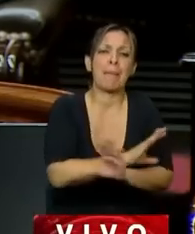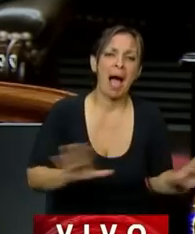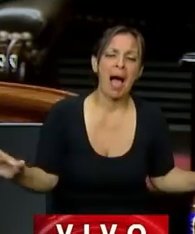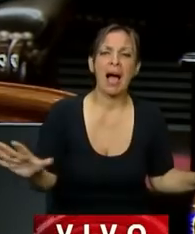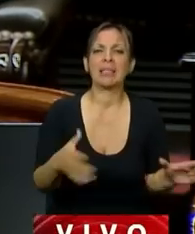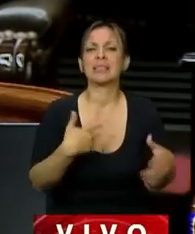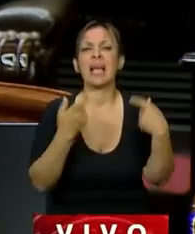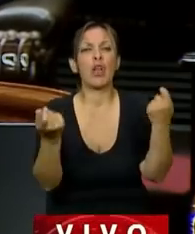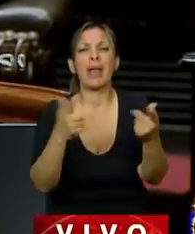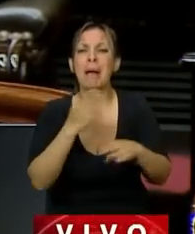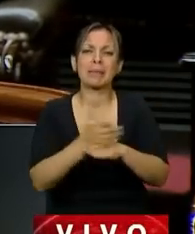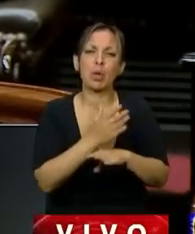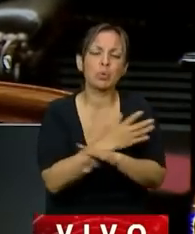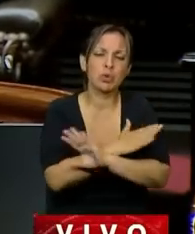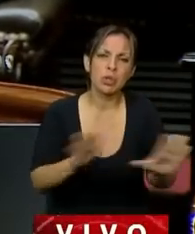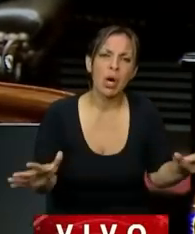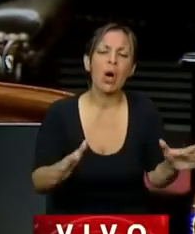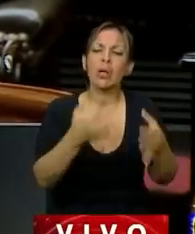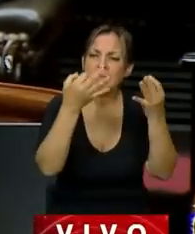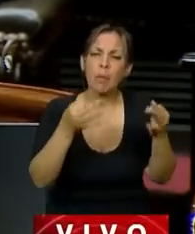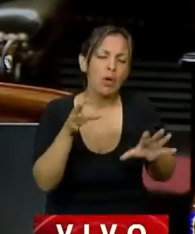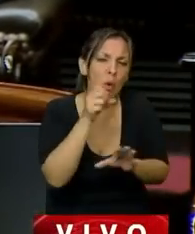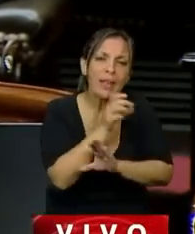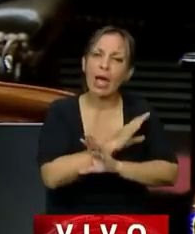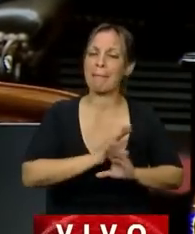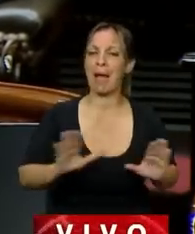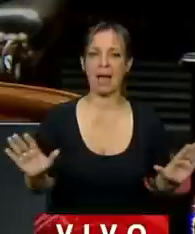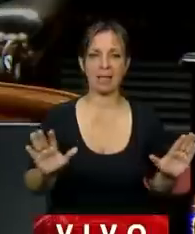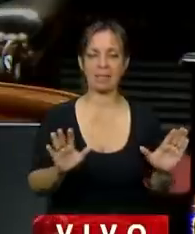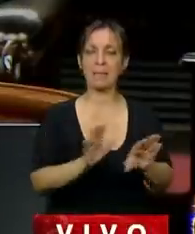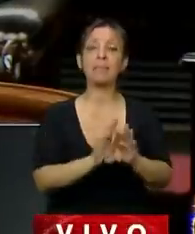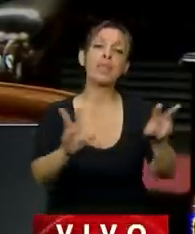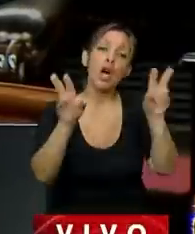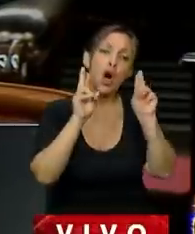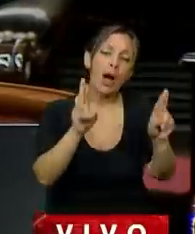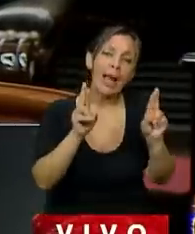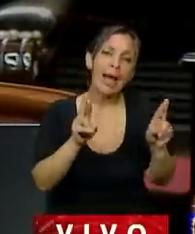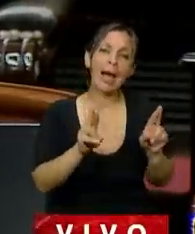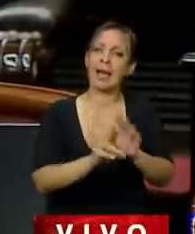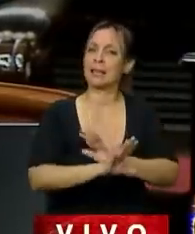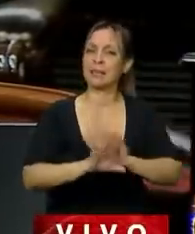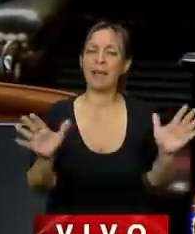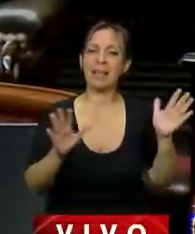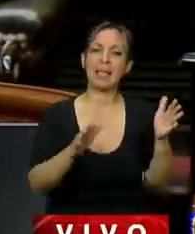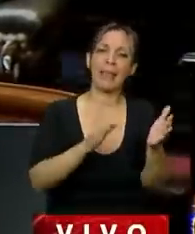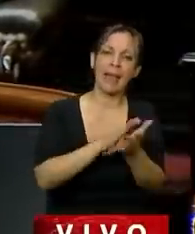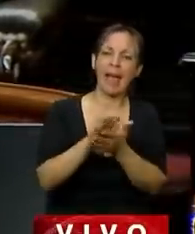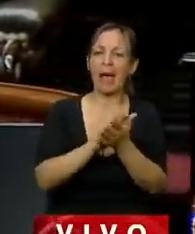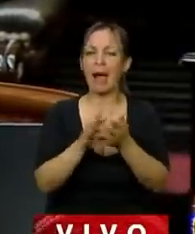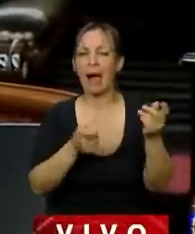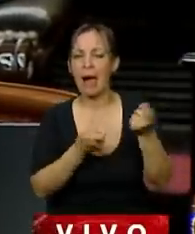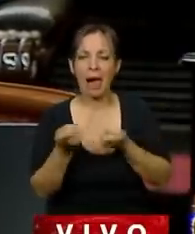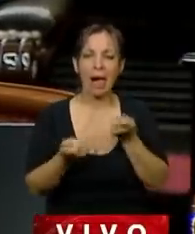ya no da más leche, que seguramente está yendo a remate. Ojalá no haya más vacas sagradas, presidente. Empecemos el